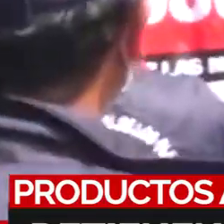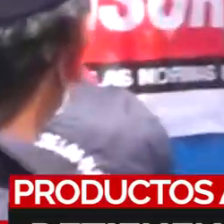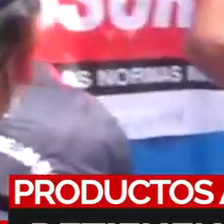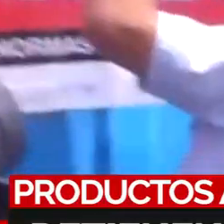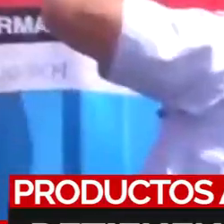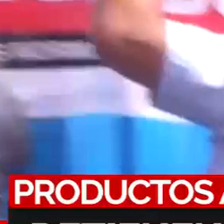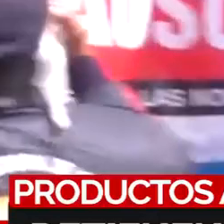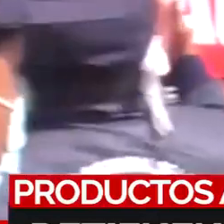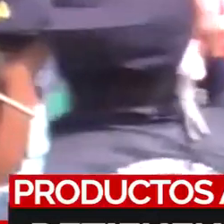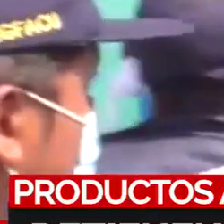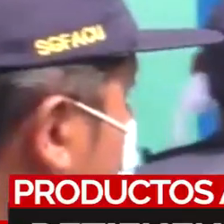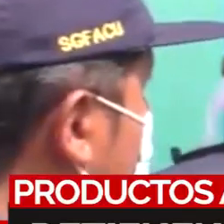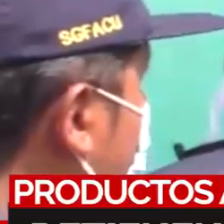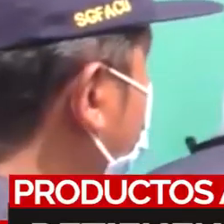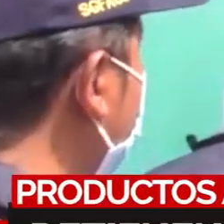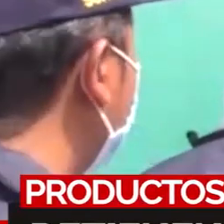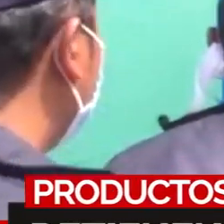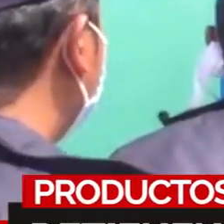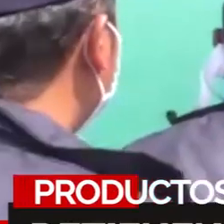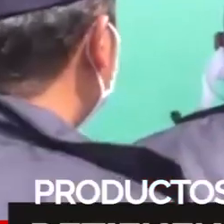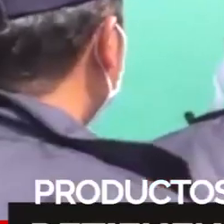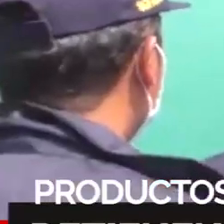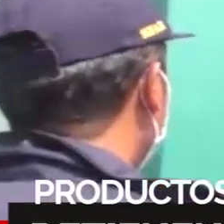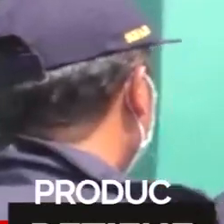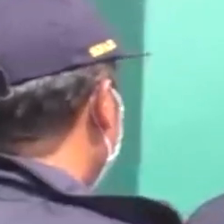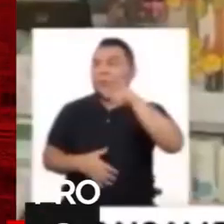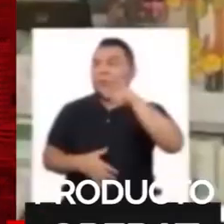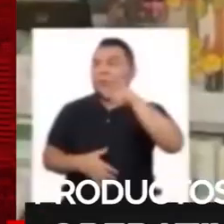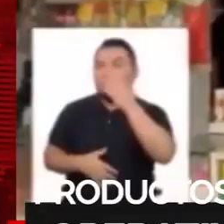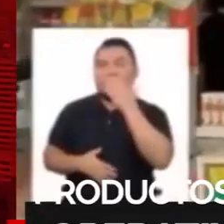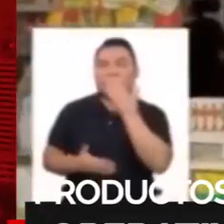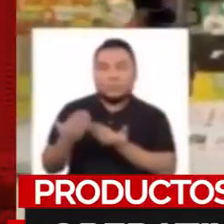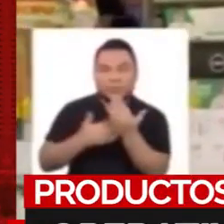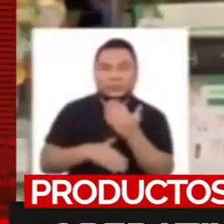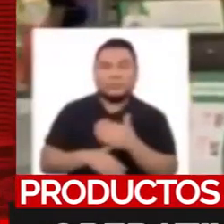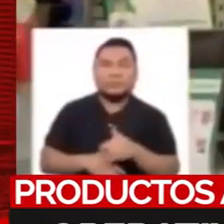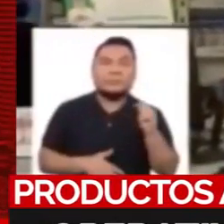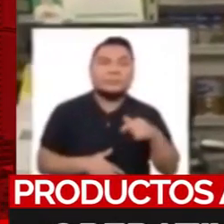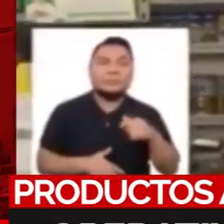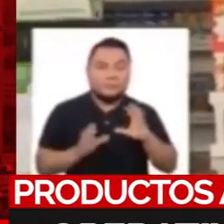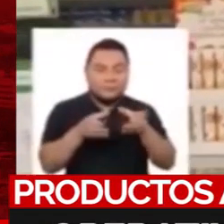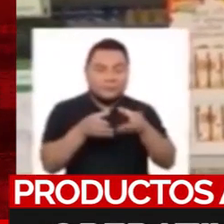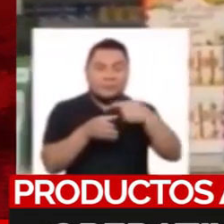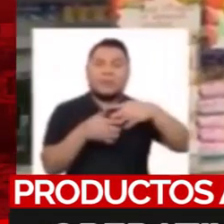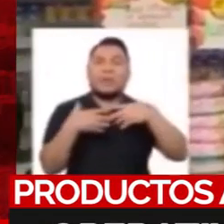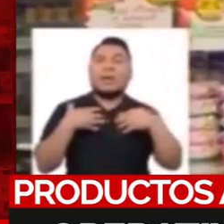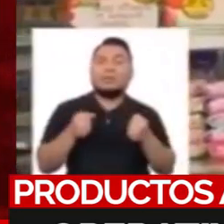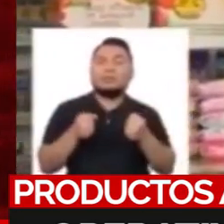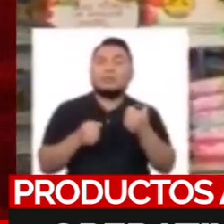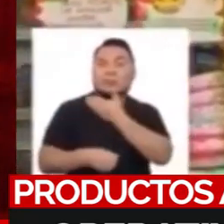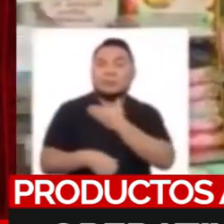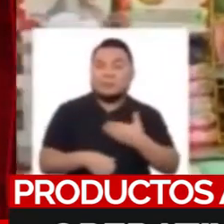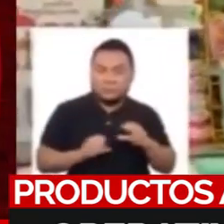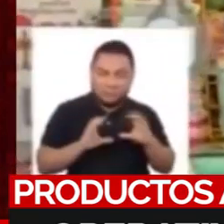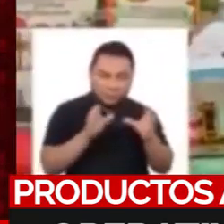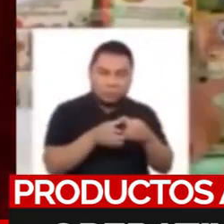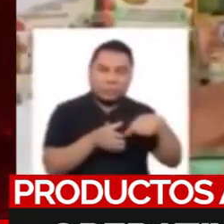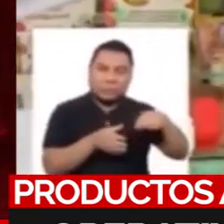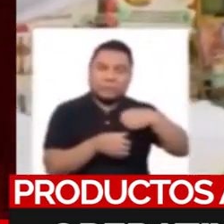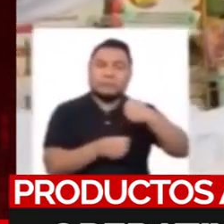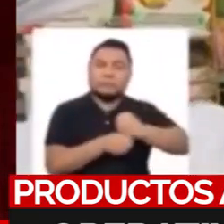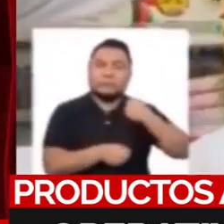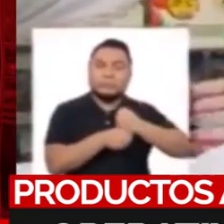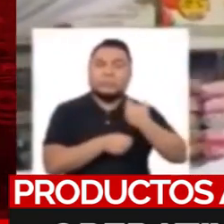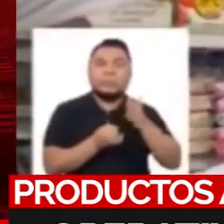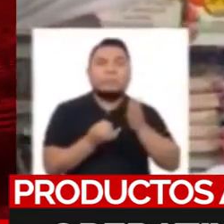la comisaría de Laura Kaller para las diligencias de ley. De especializado de Salud Pública de Seguridad del Estado, en sus continuos operativos que